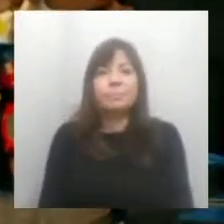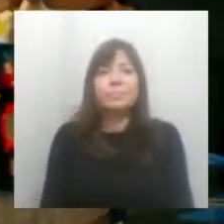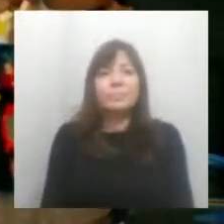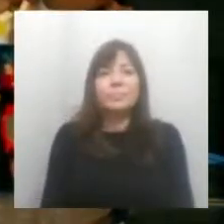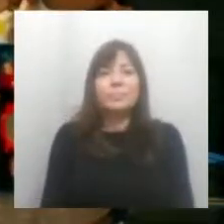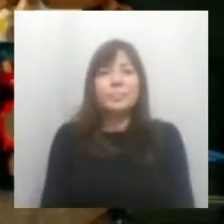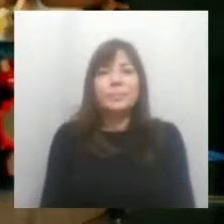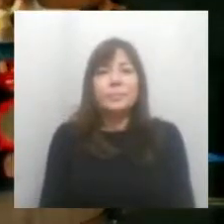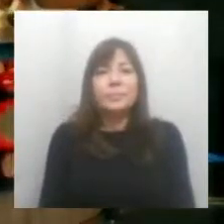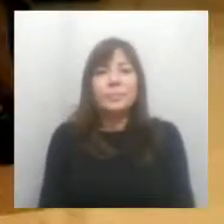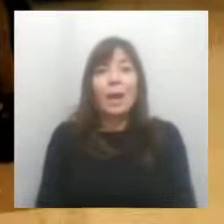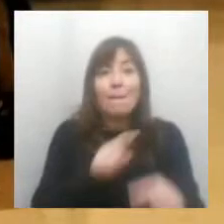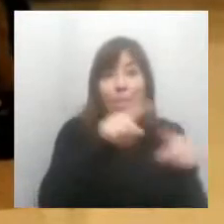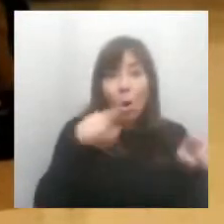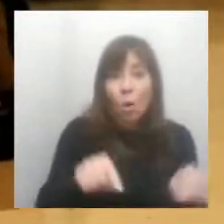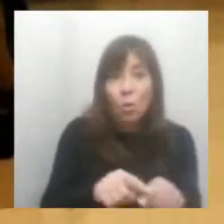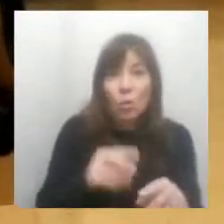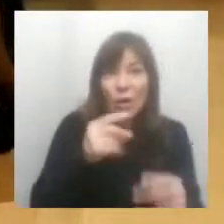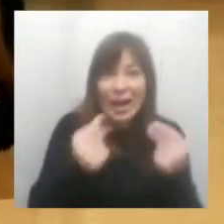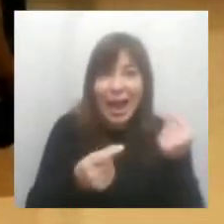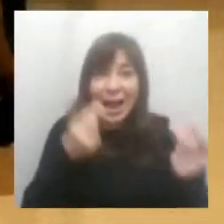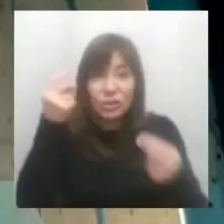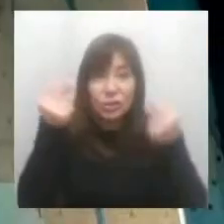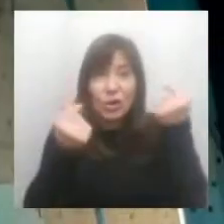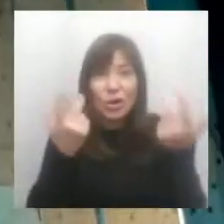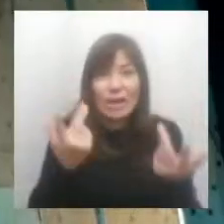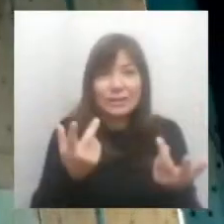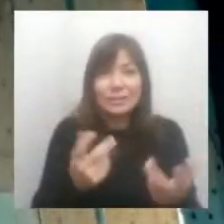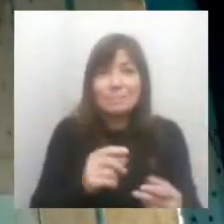Los módulos son creaciones originales. Resolver los